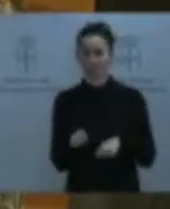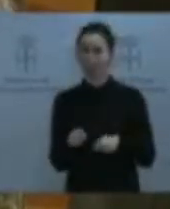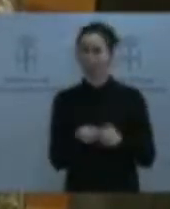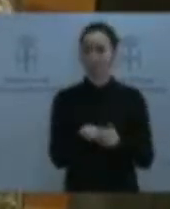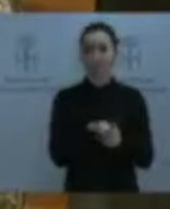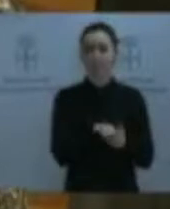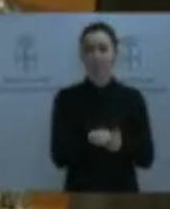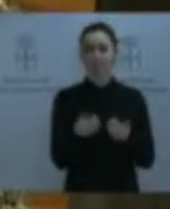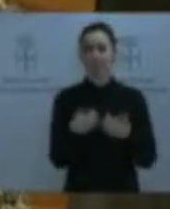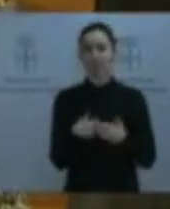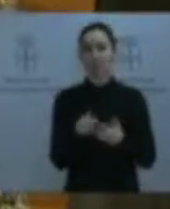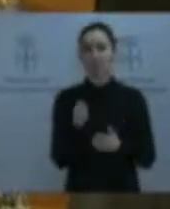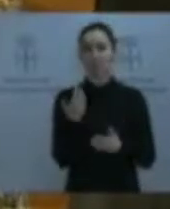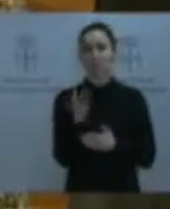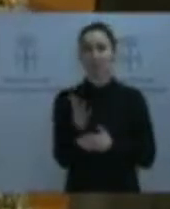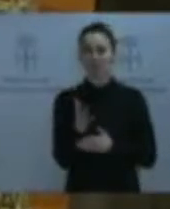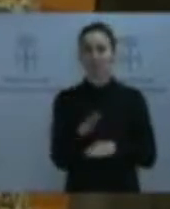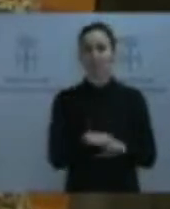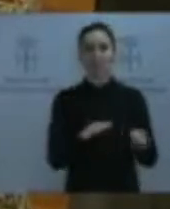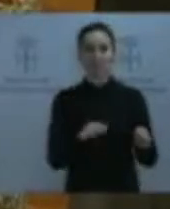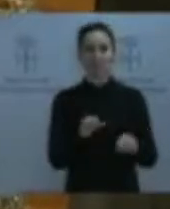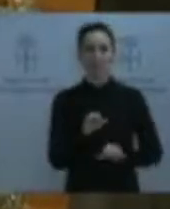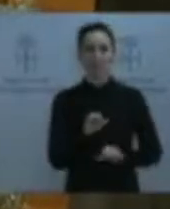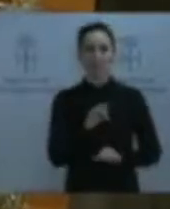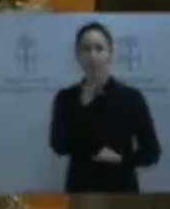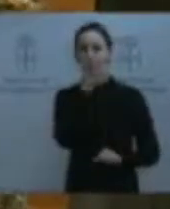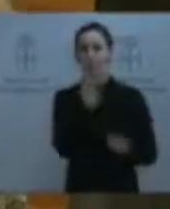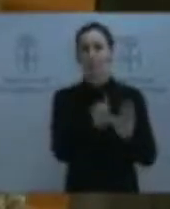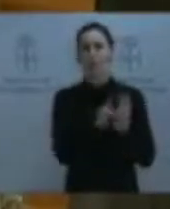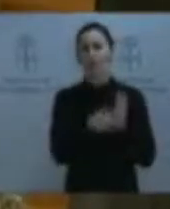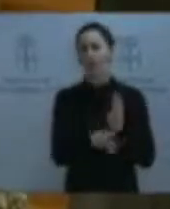esperando todavía la ley de calidad alimentaria que ustedes llevan prometiendo.